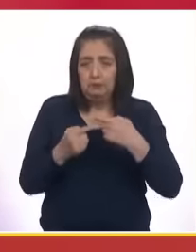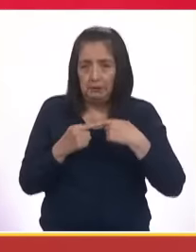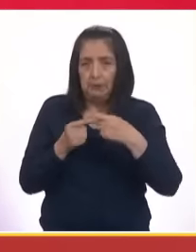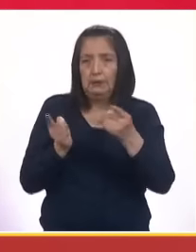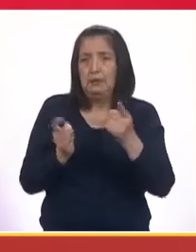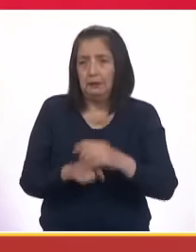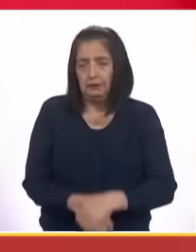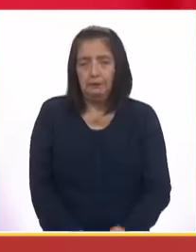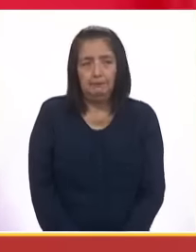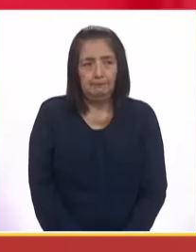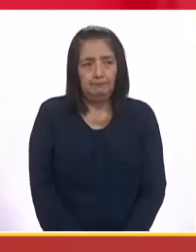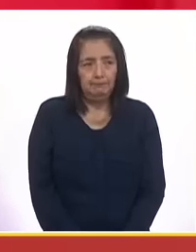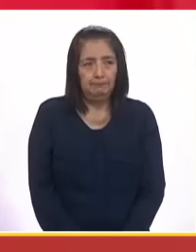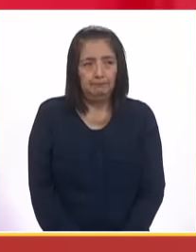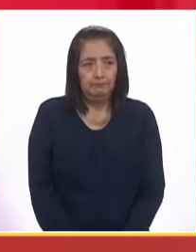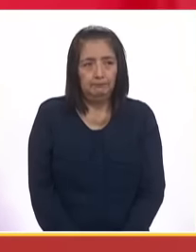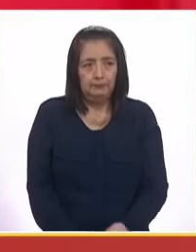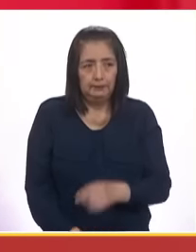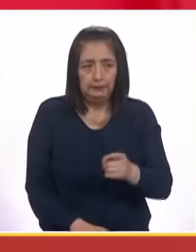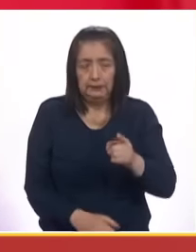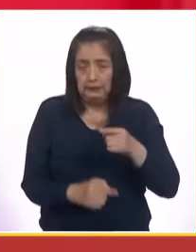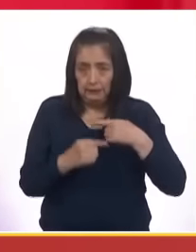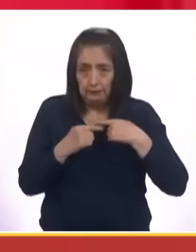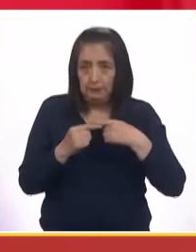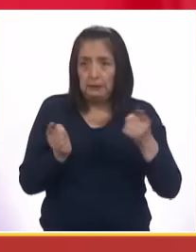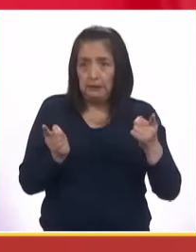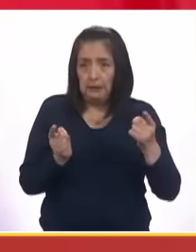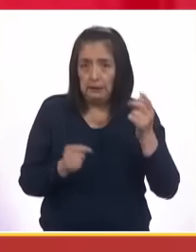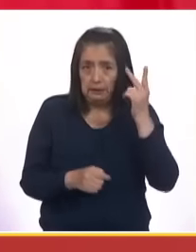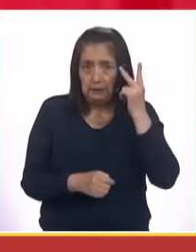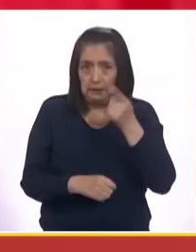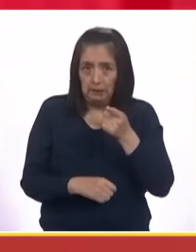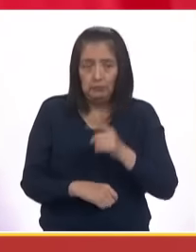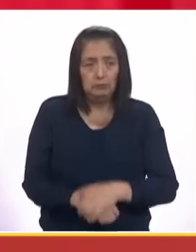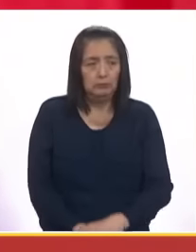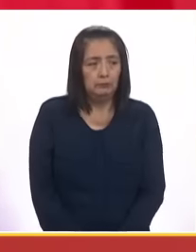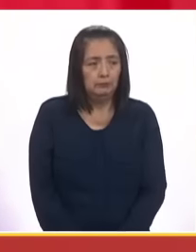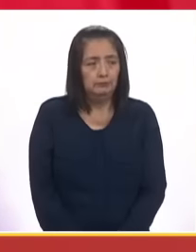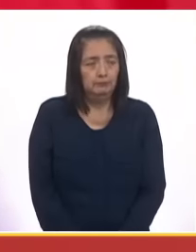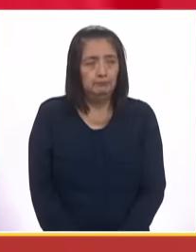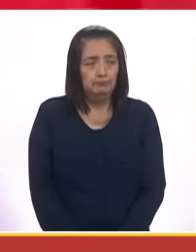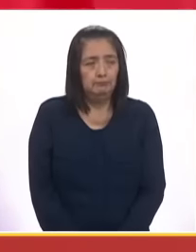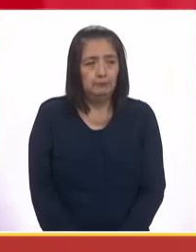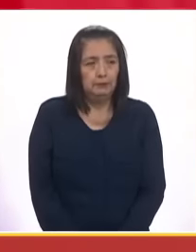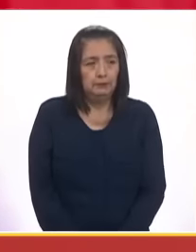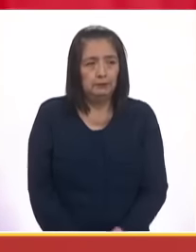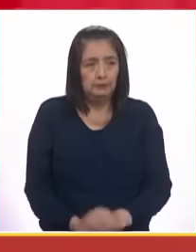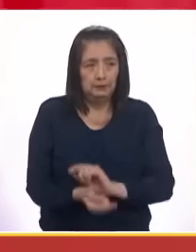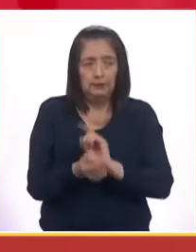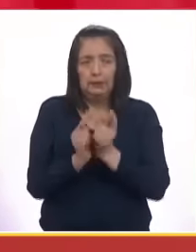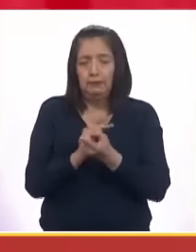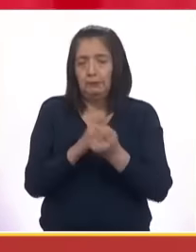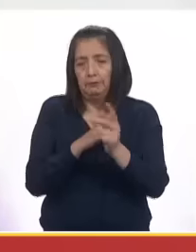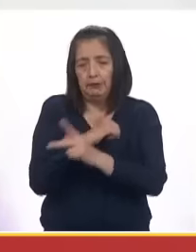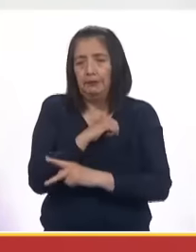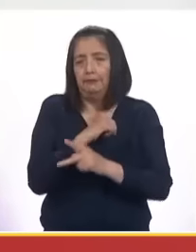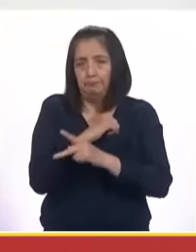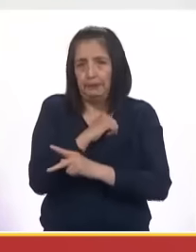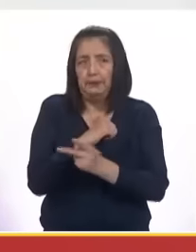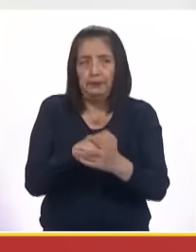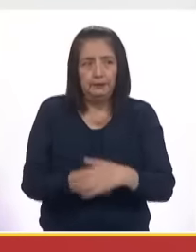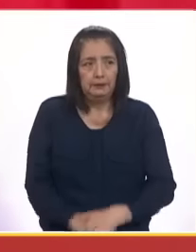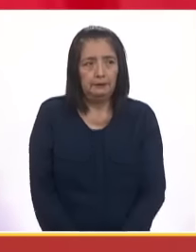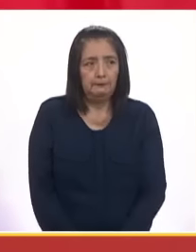mensaje. Y ese mensaje, Keiko, es de cambio para el país.